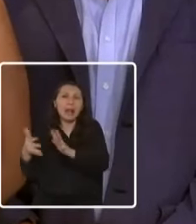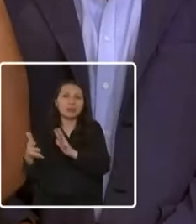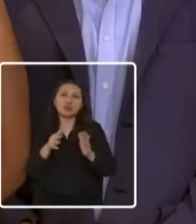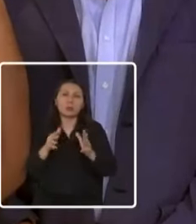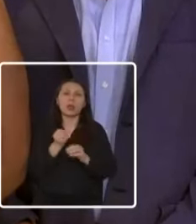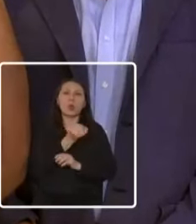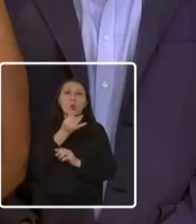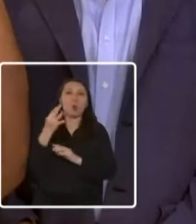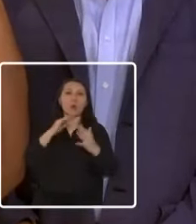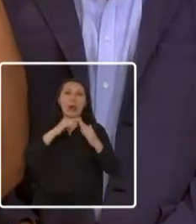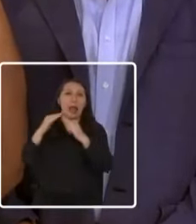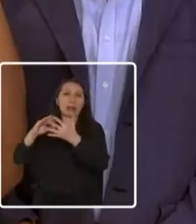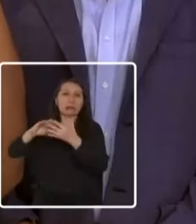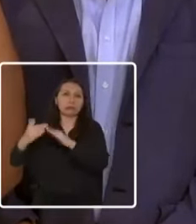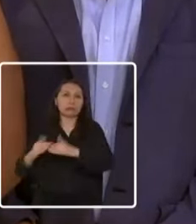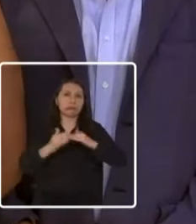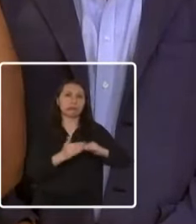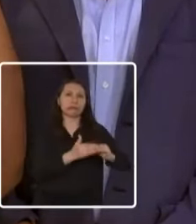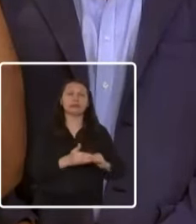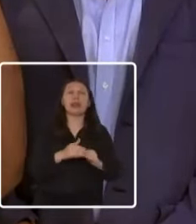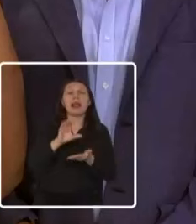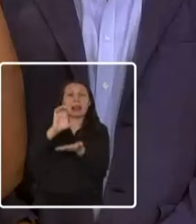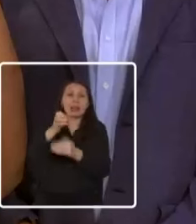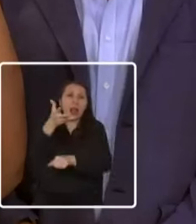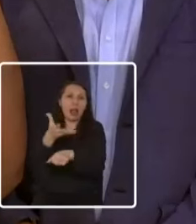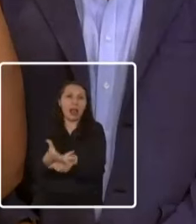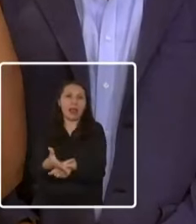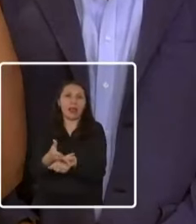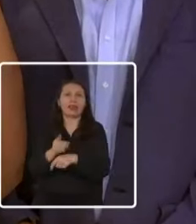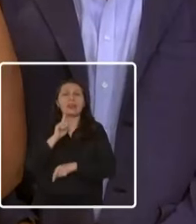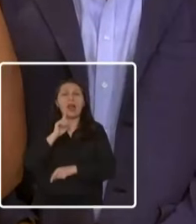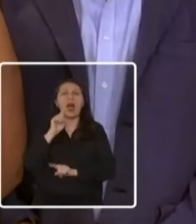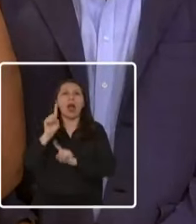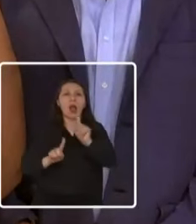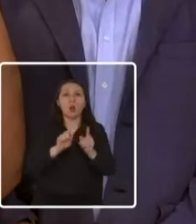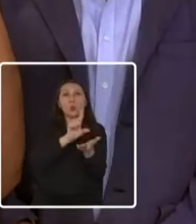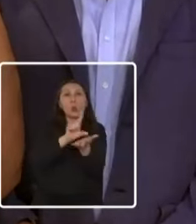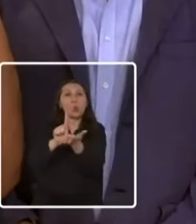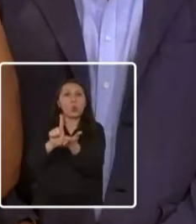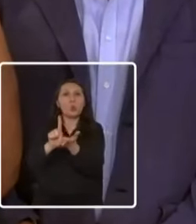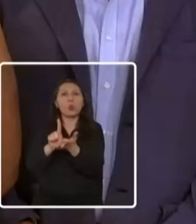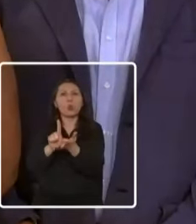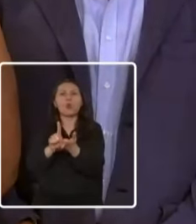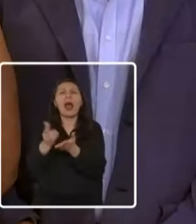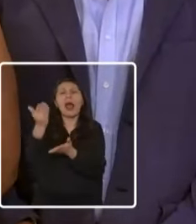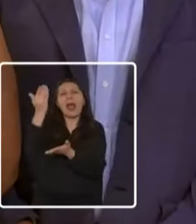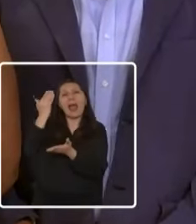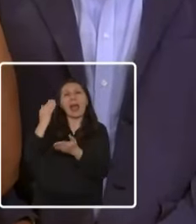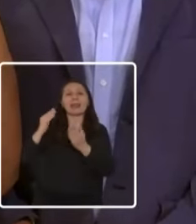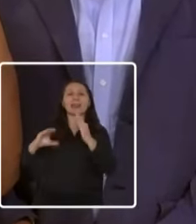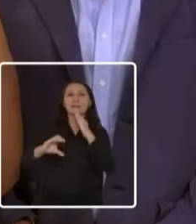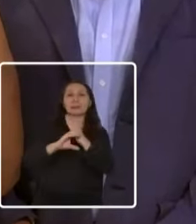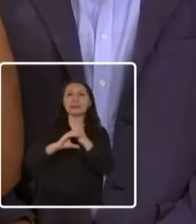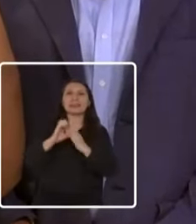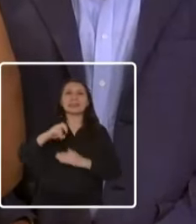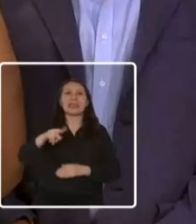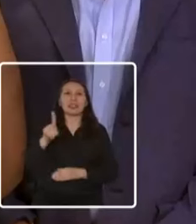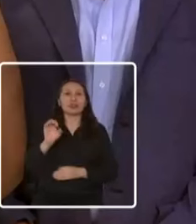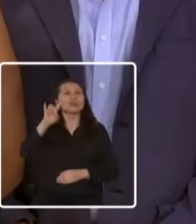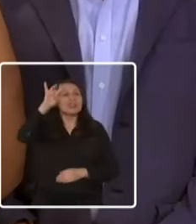proyección, porque es información de la cual el Estado dispone de aquellos lugares que han sido censados y por tanto se sabe